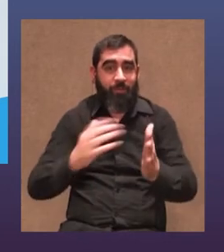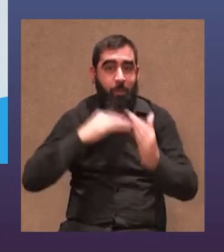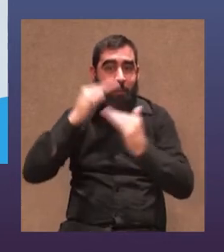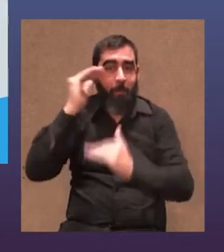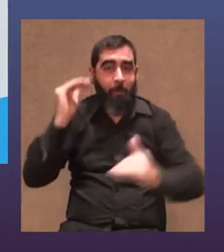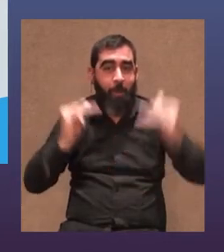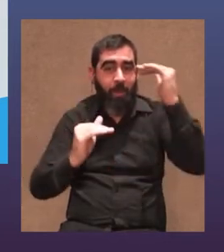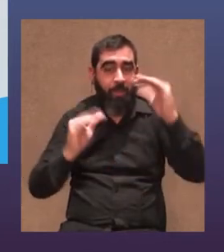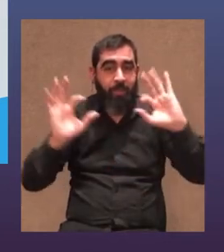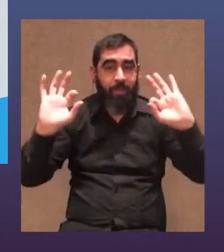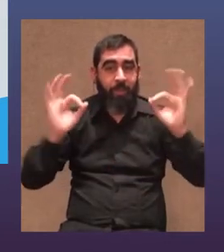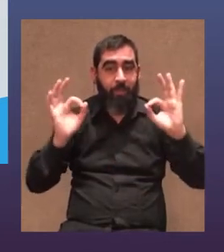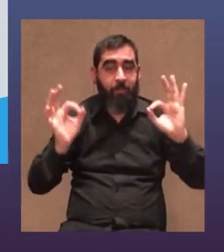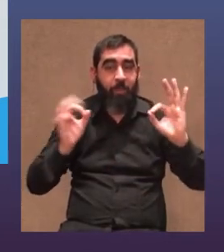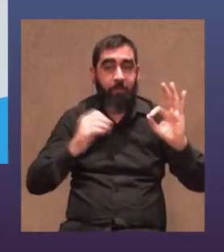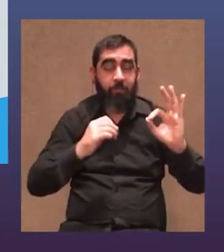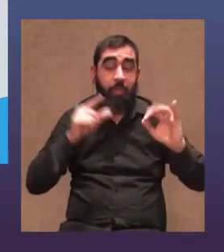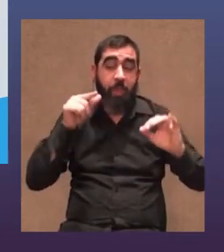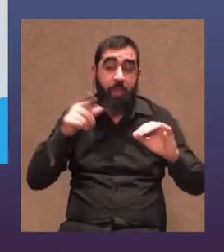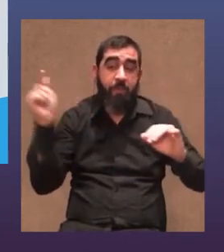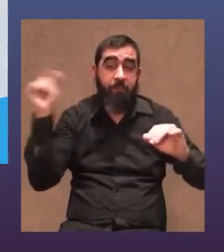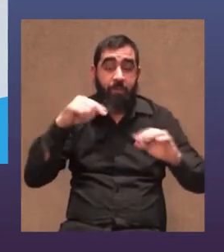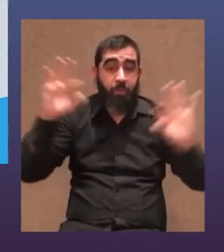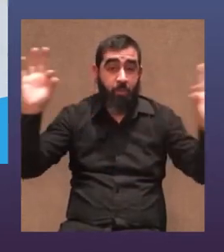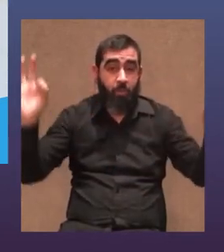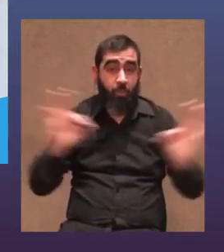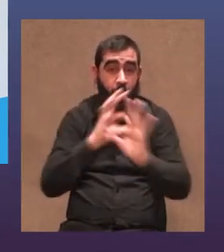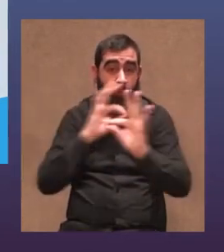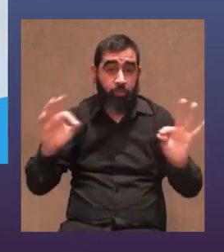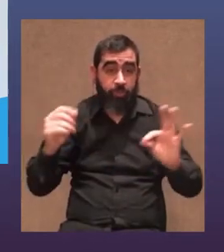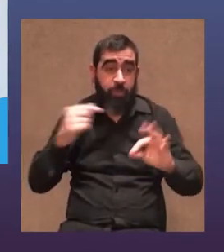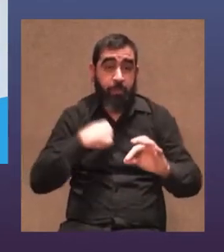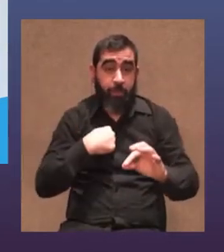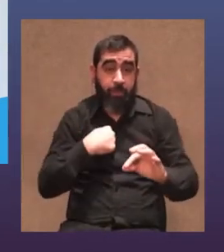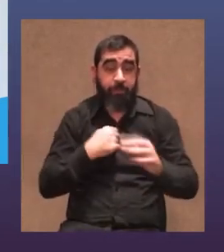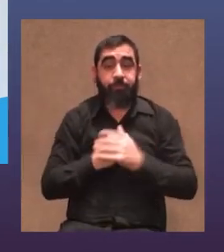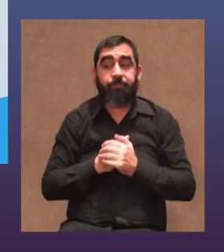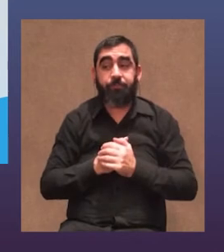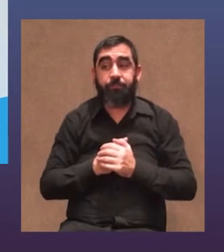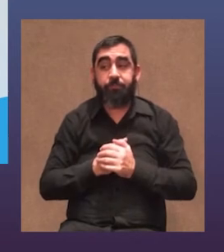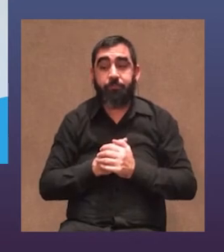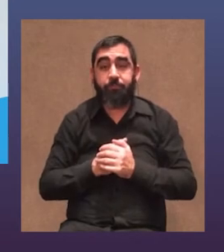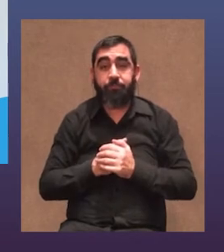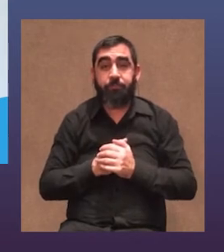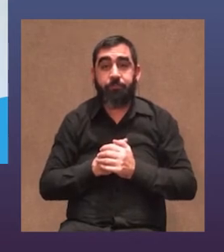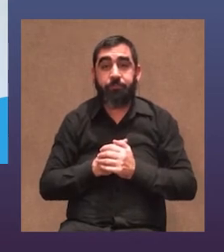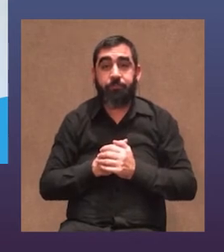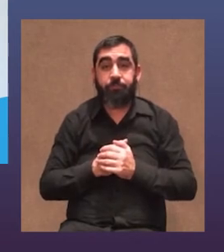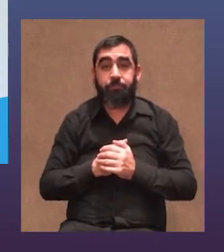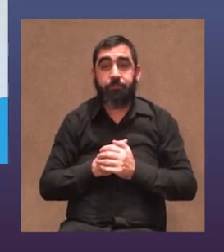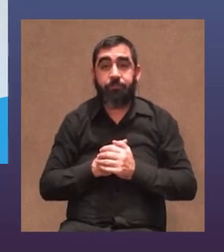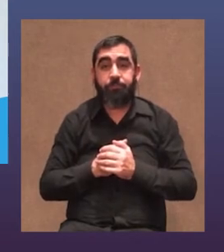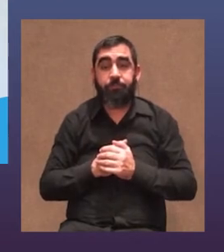que se encauzó por ese lado. Uh-huh. Pero bueno,